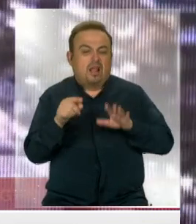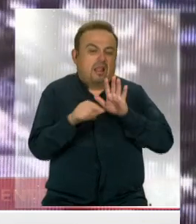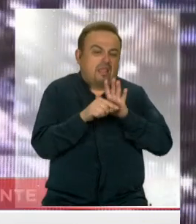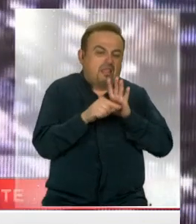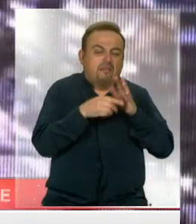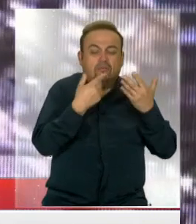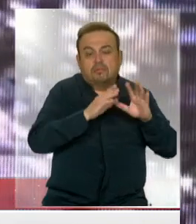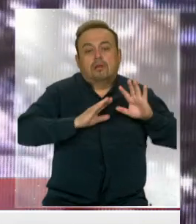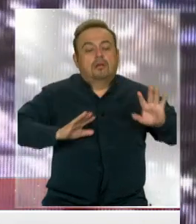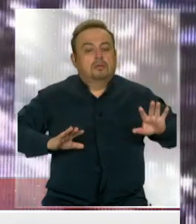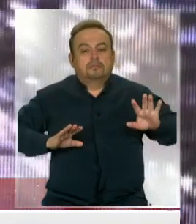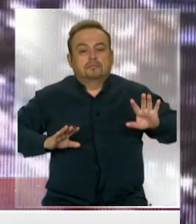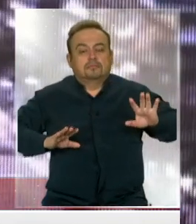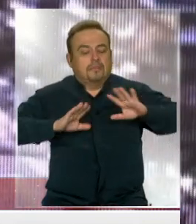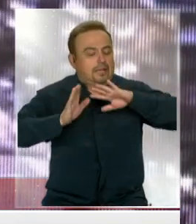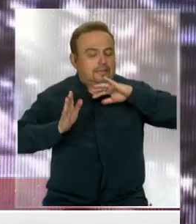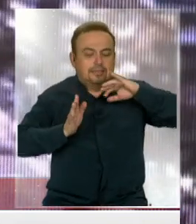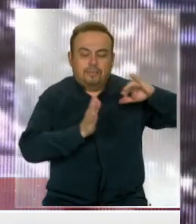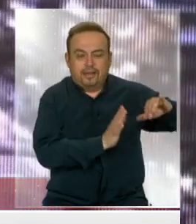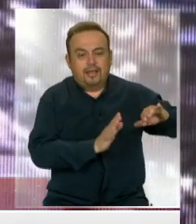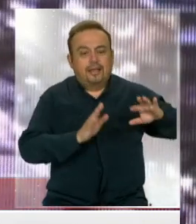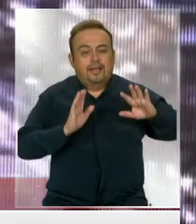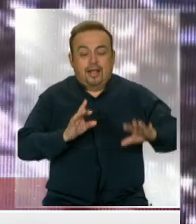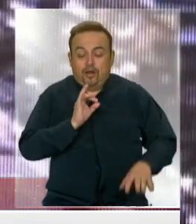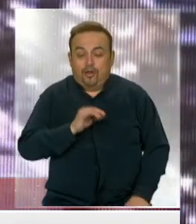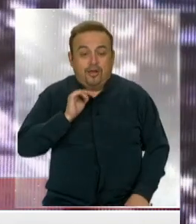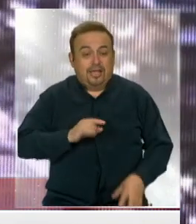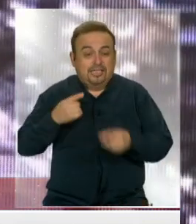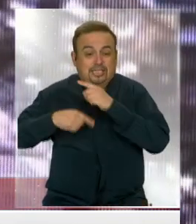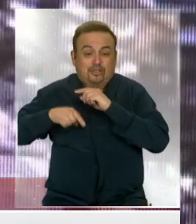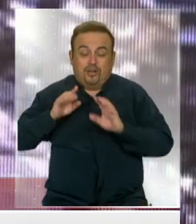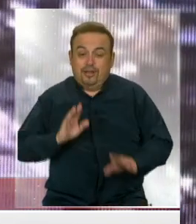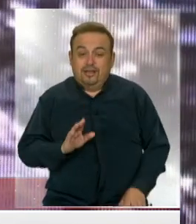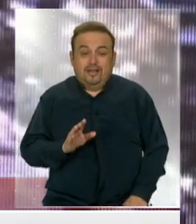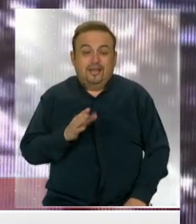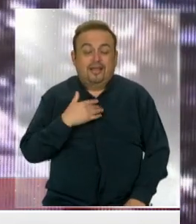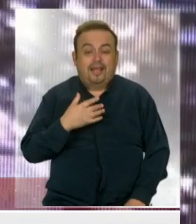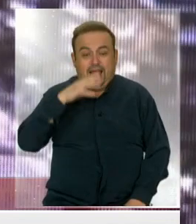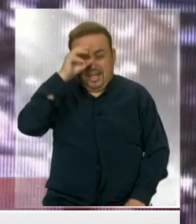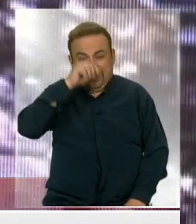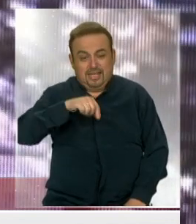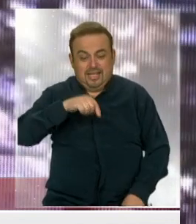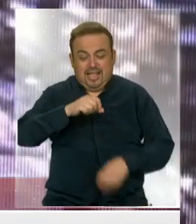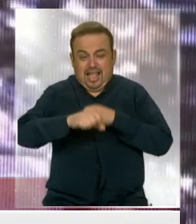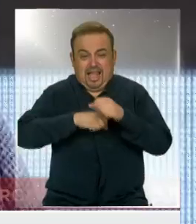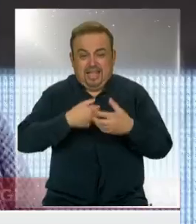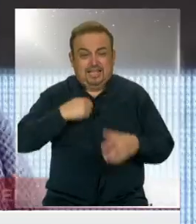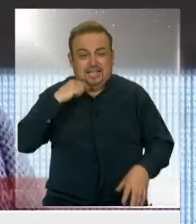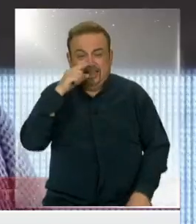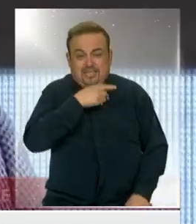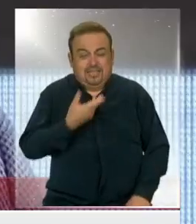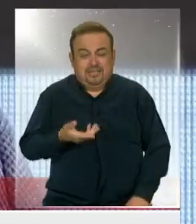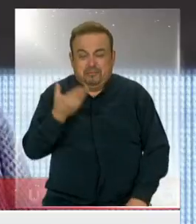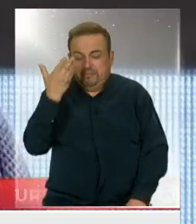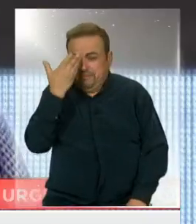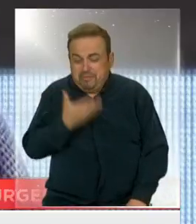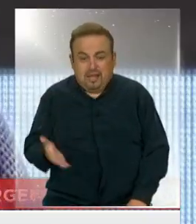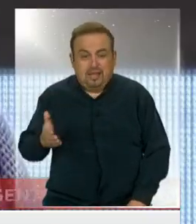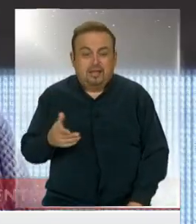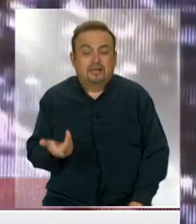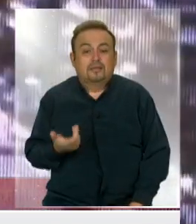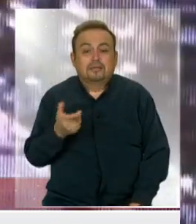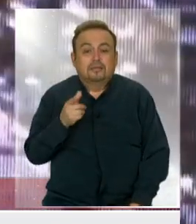quedan extinguidas hoy, y un dolor que, bueno, que nos va a unir, y además en un año Terrible. Una porquería y bueno, uno de los